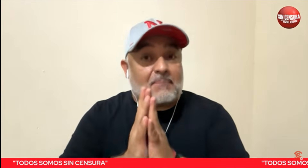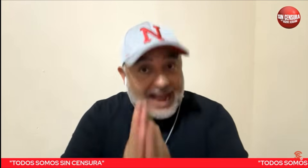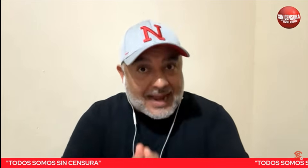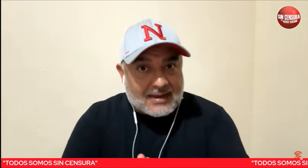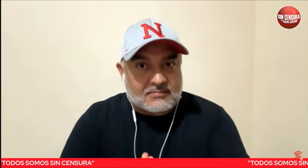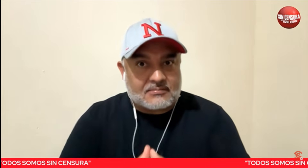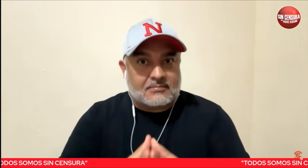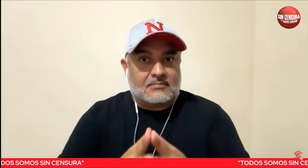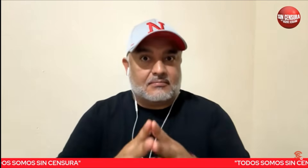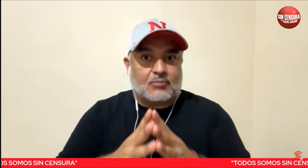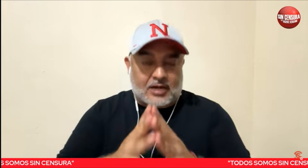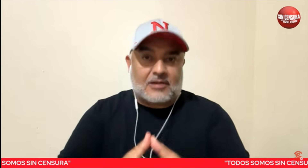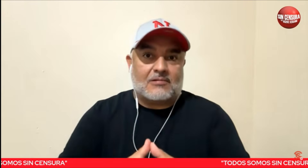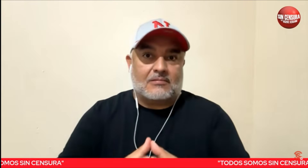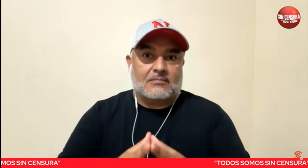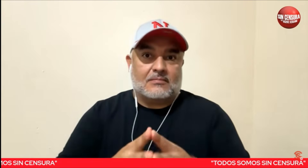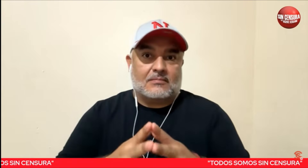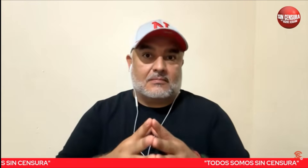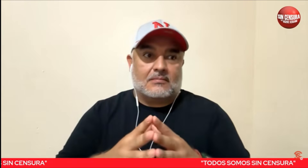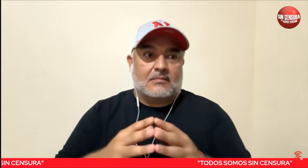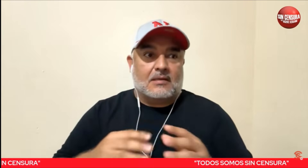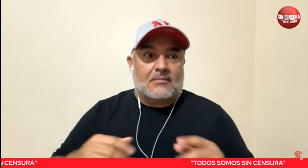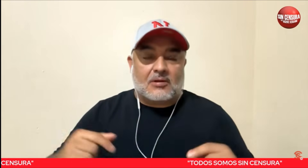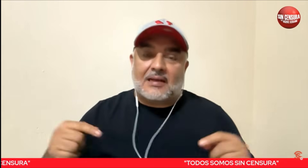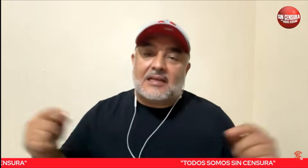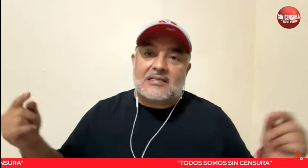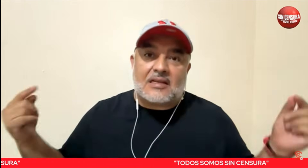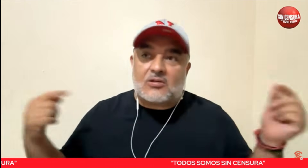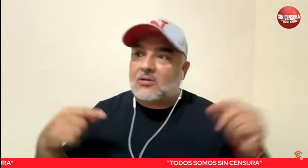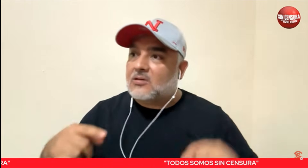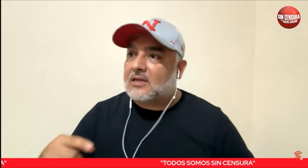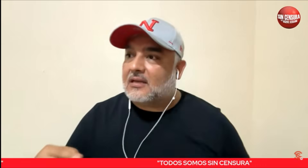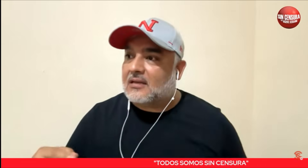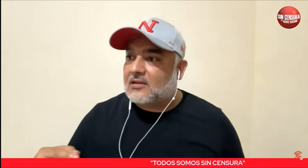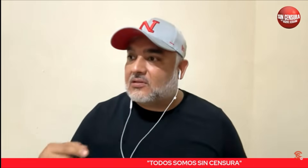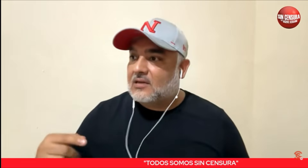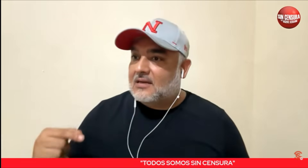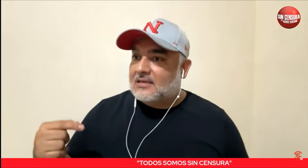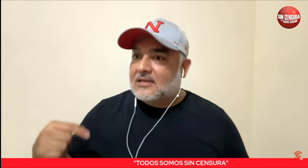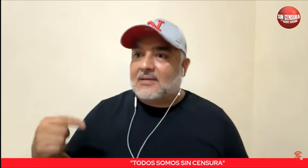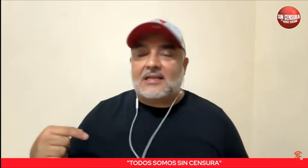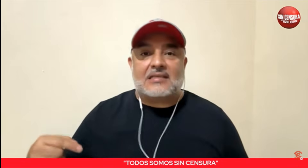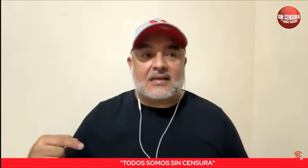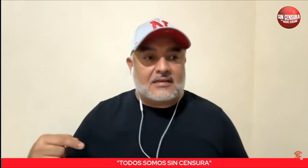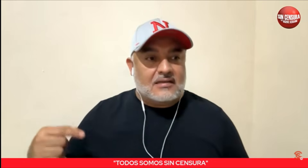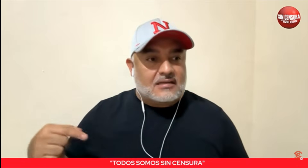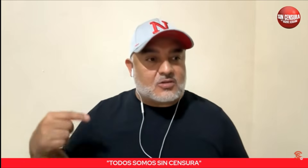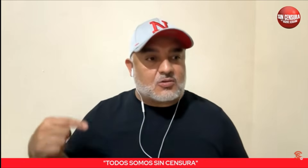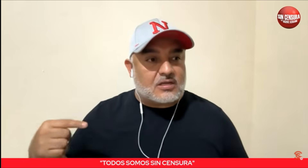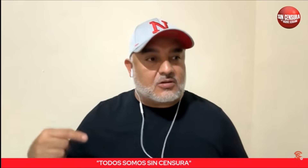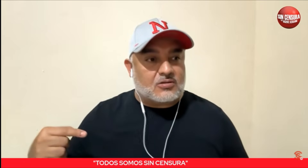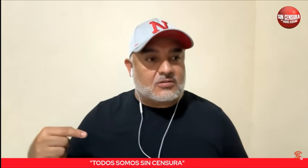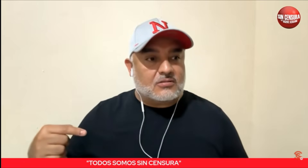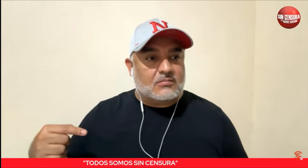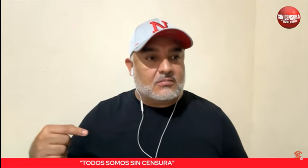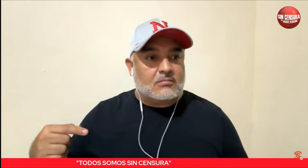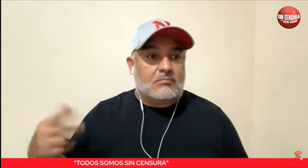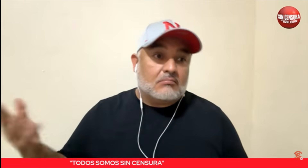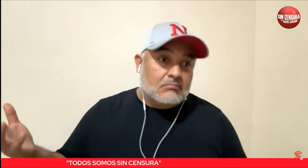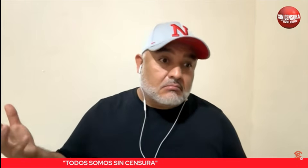se le paga por ello. Pero imagínense que todos los secretarios se merezcan que sus